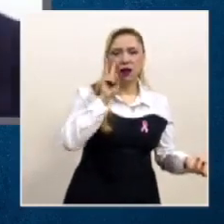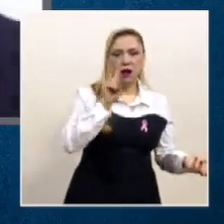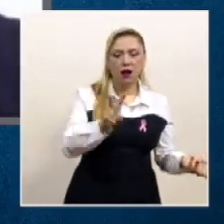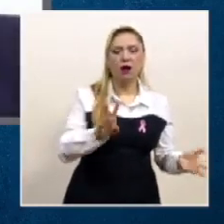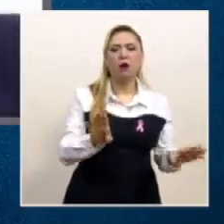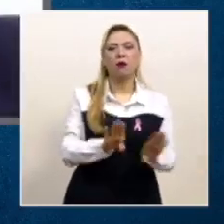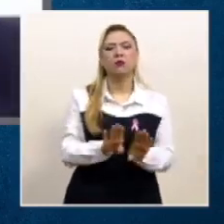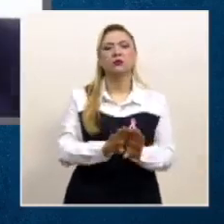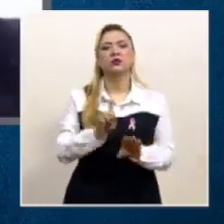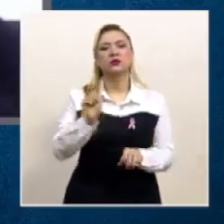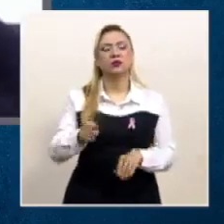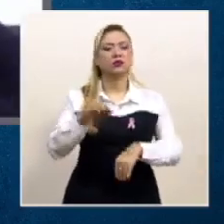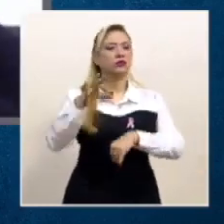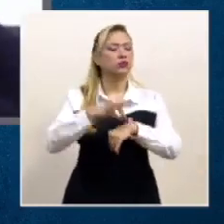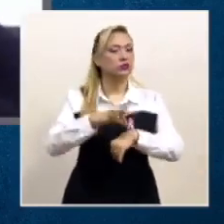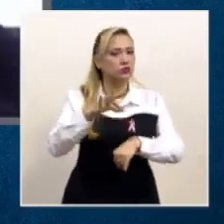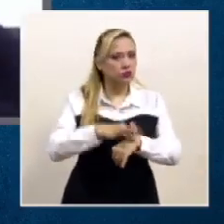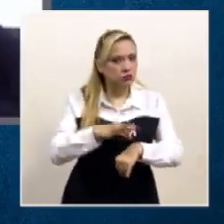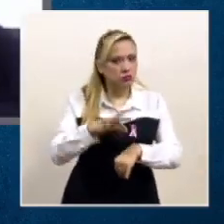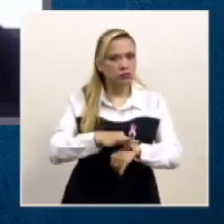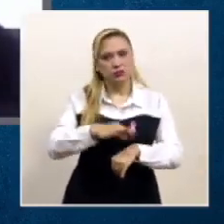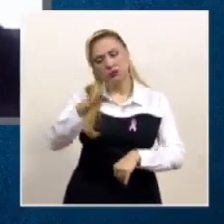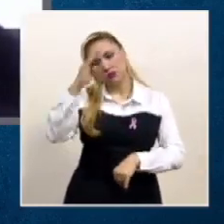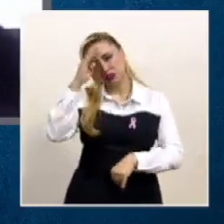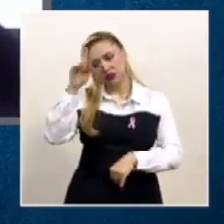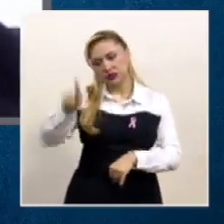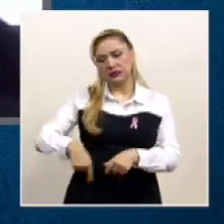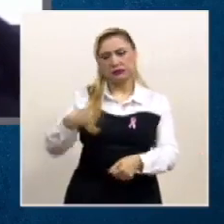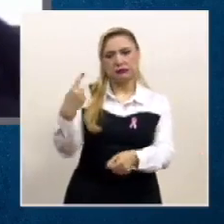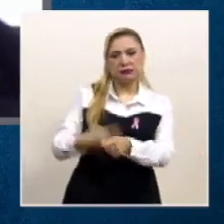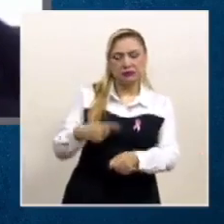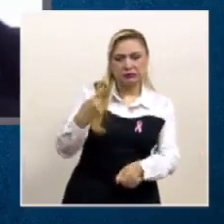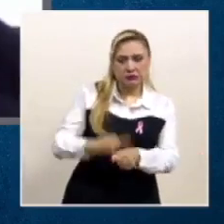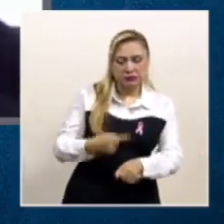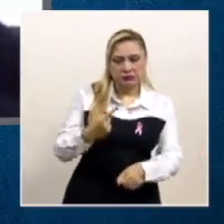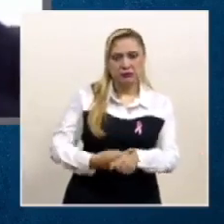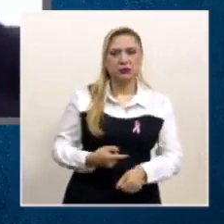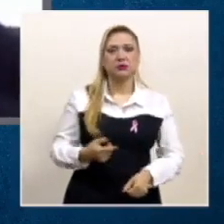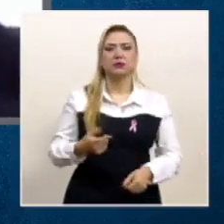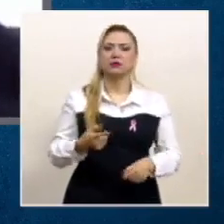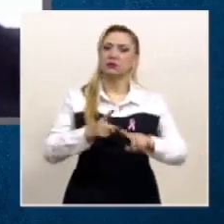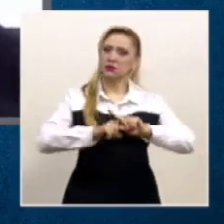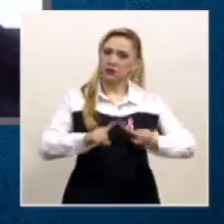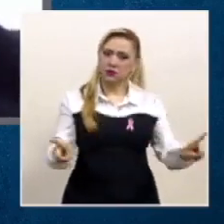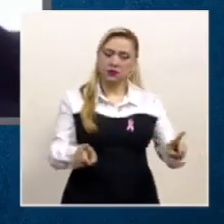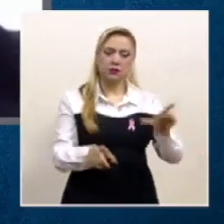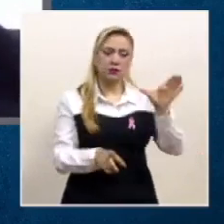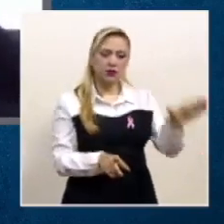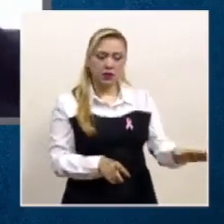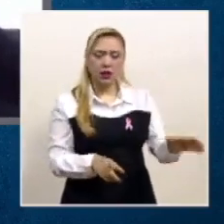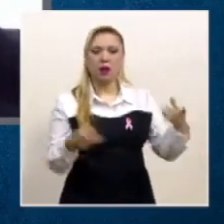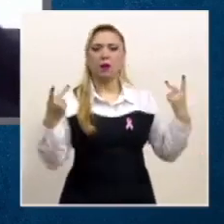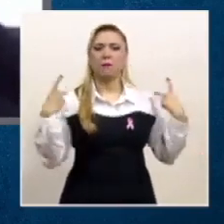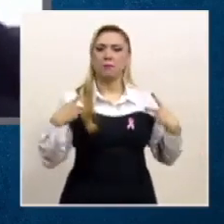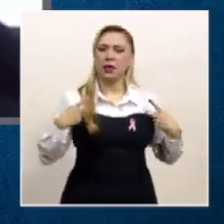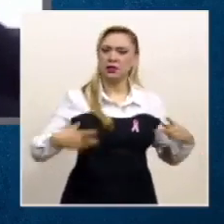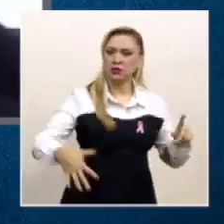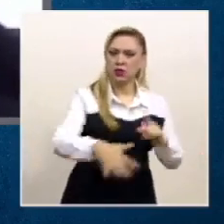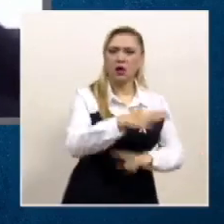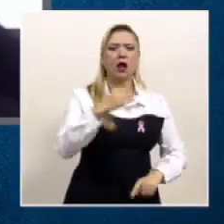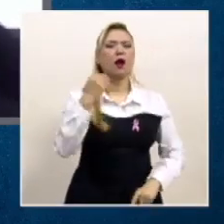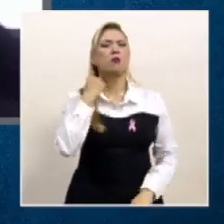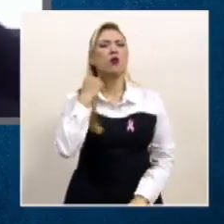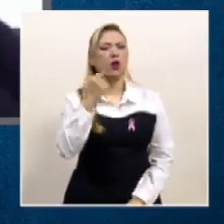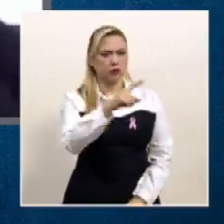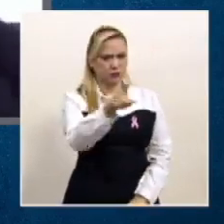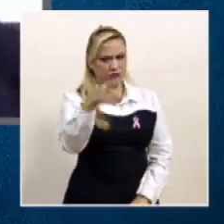del modelo médico de beneficencia y el modelo social. ¿A qué nos referimos los abogados, abogadas, cuando hablamos